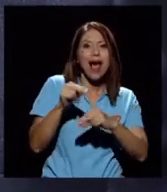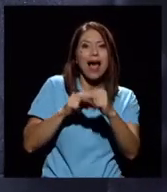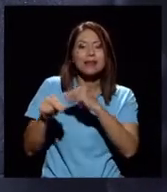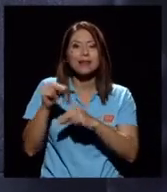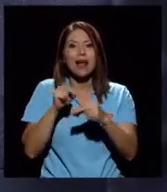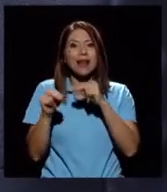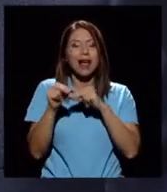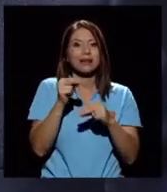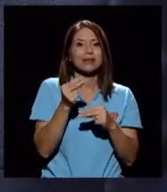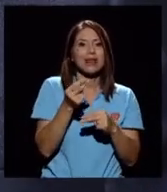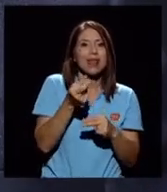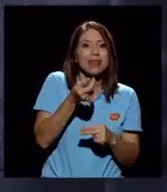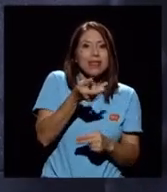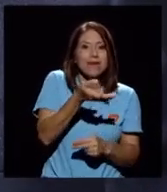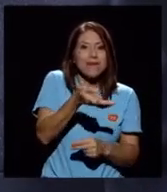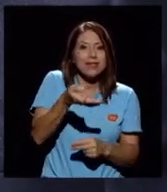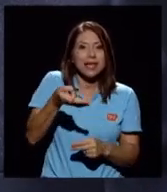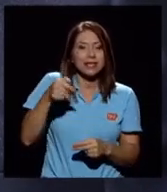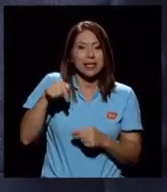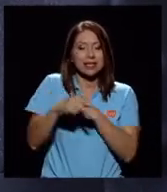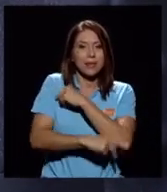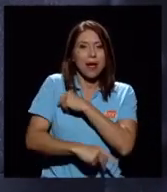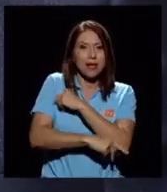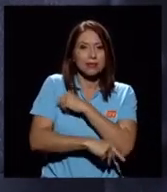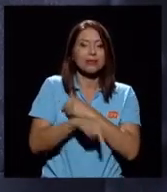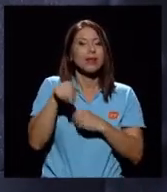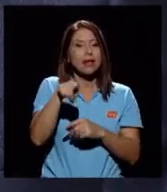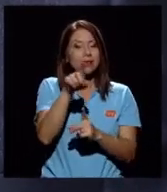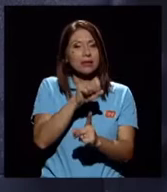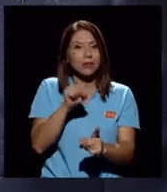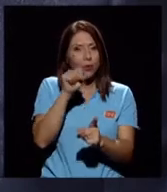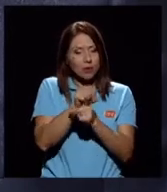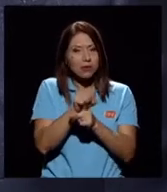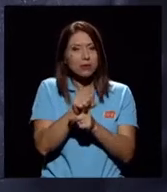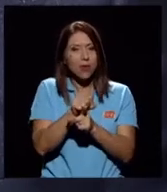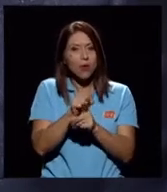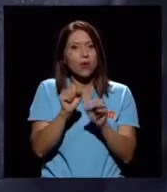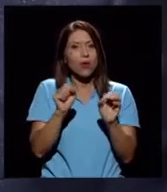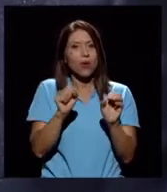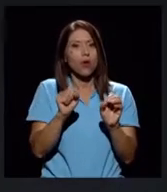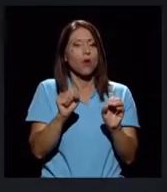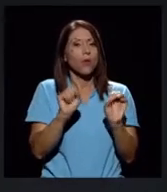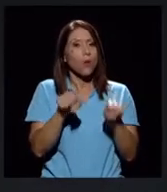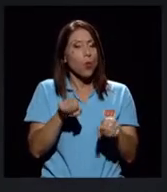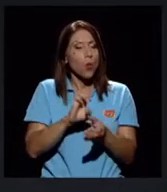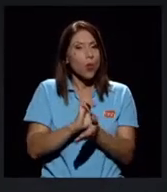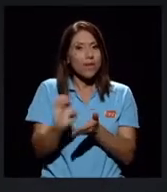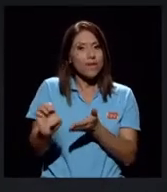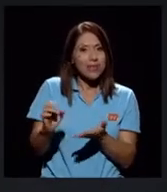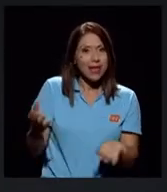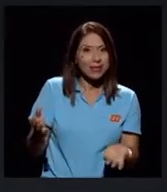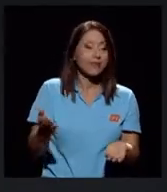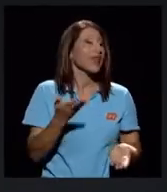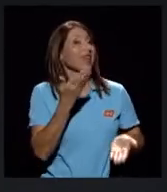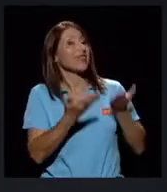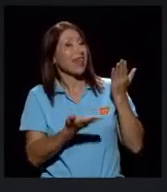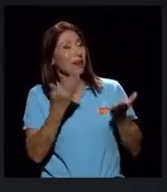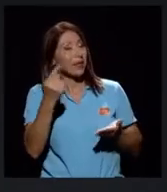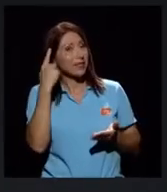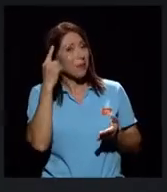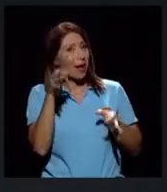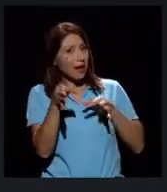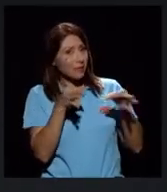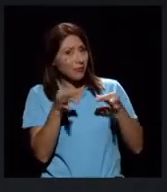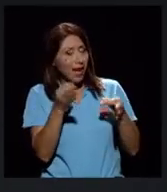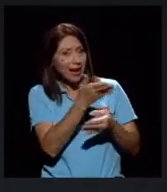este país y eso fue una situación que me parece a mí que puede haberse evitado para las amigas y amigos para aclarar